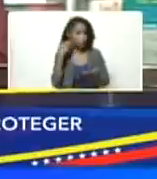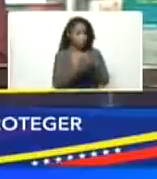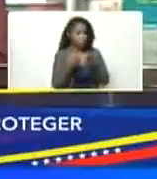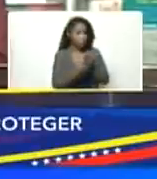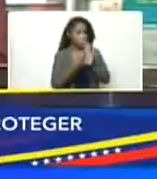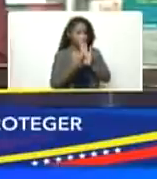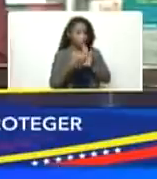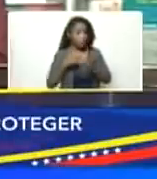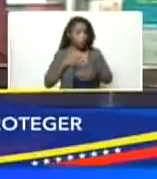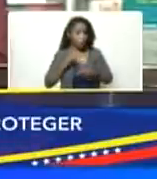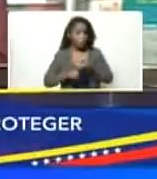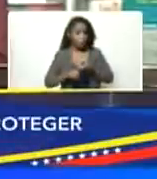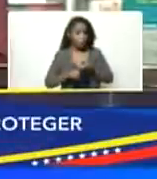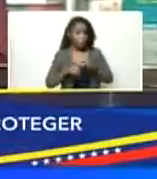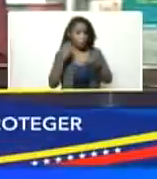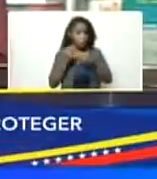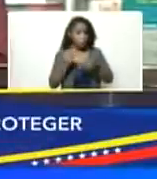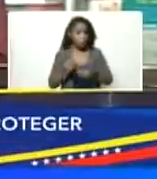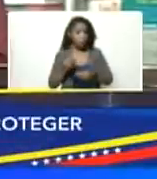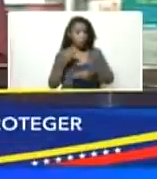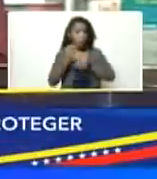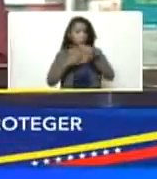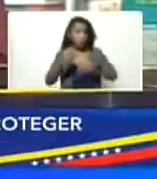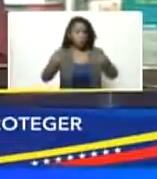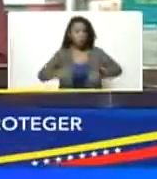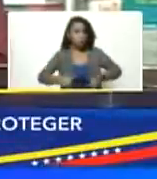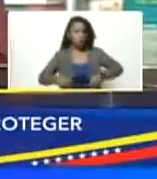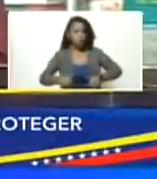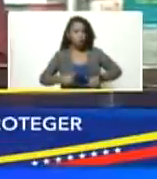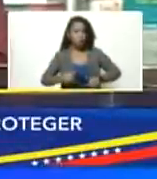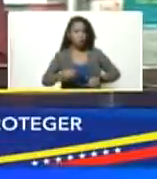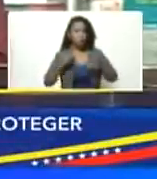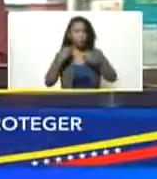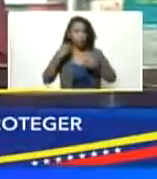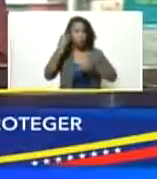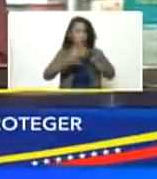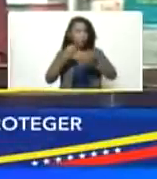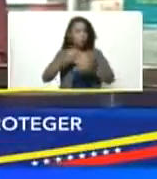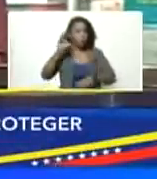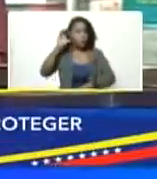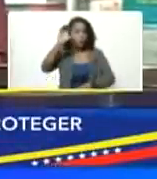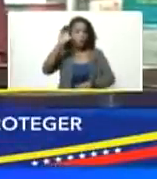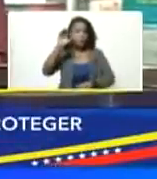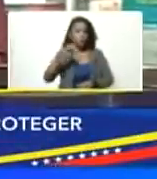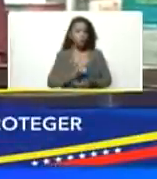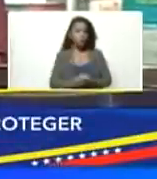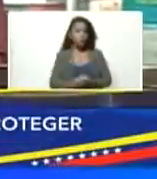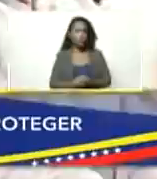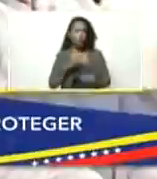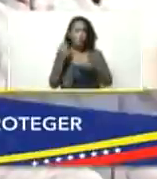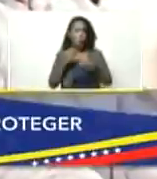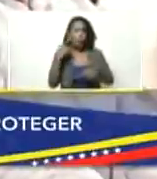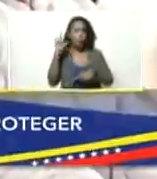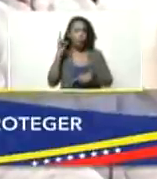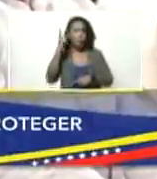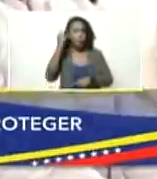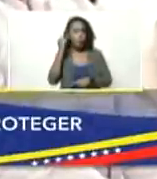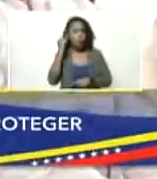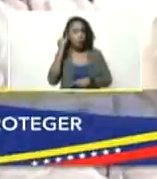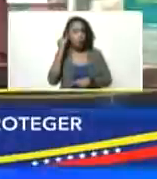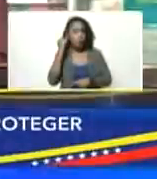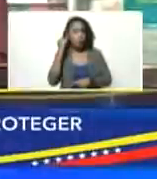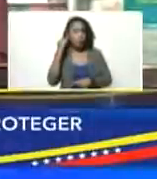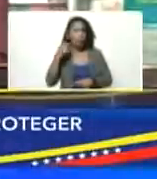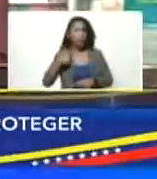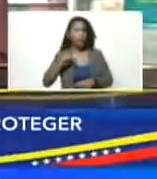Silita? ¿Cómo ha valido la pena el esfuerzo para forjar la patria? ¿Cómo tenemos estas muchachas que